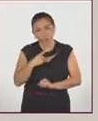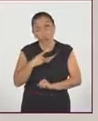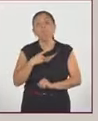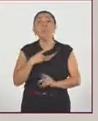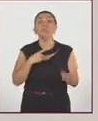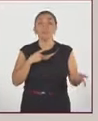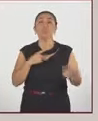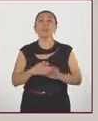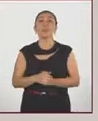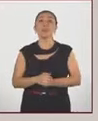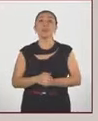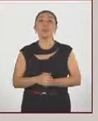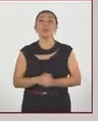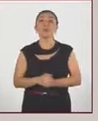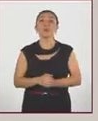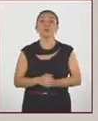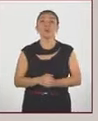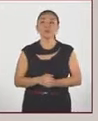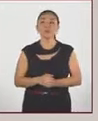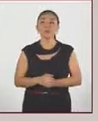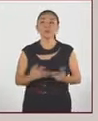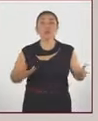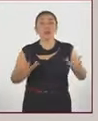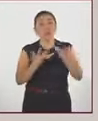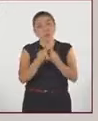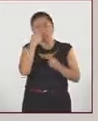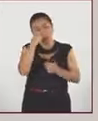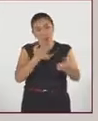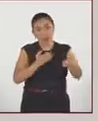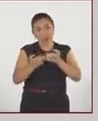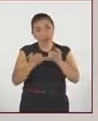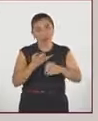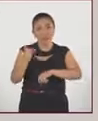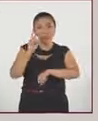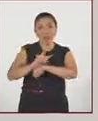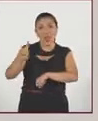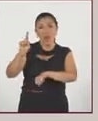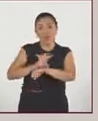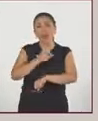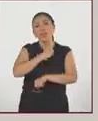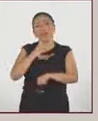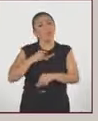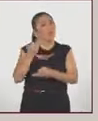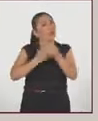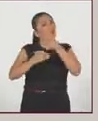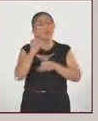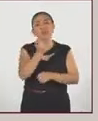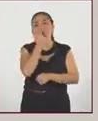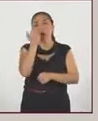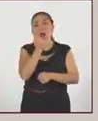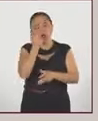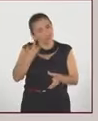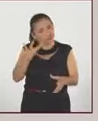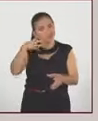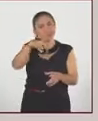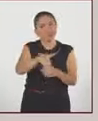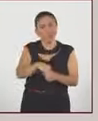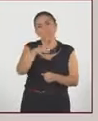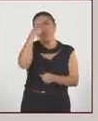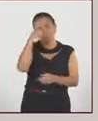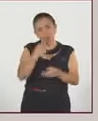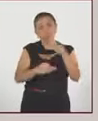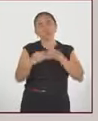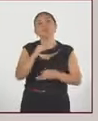decía, en cuanto a la integración a las rutinas diarias, tratar de integrar a todos los alumnos para que